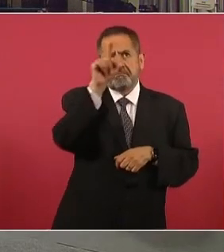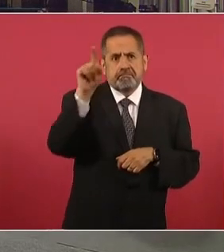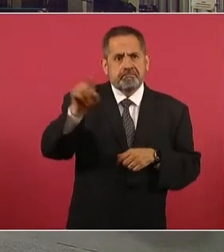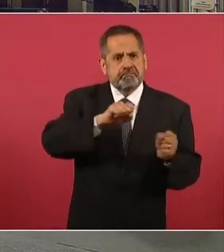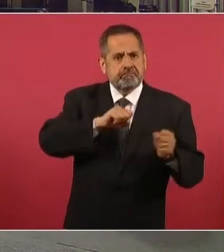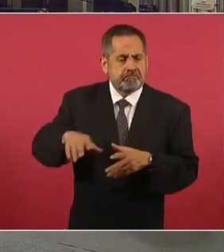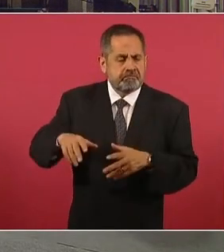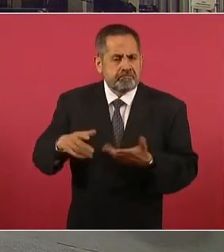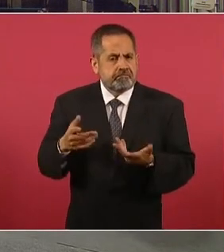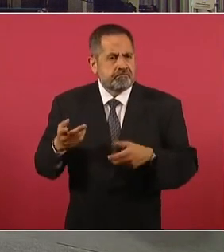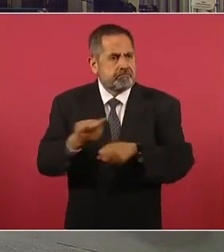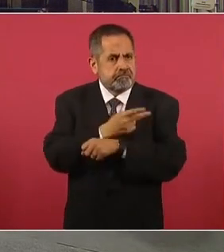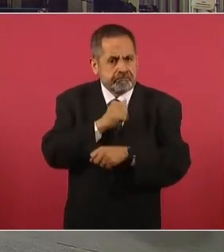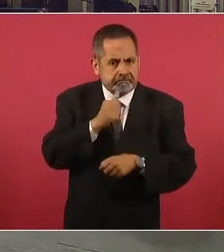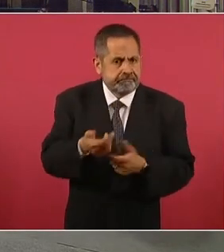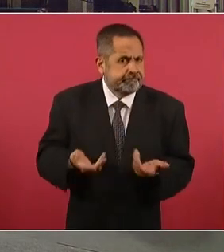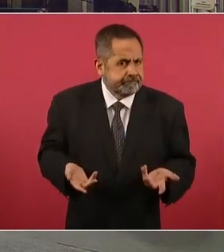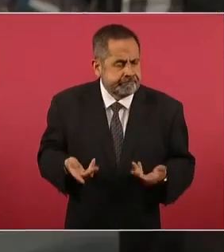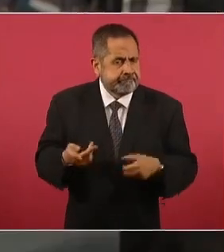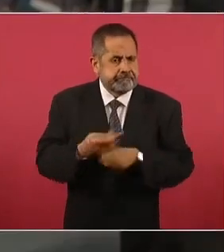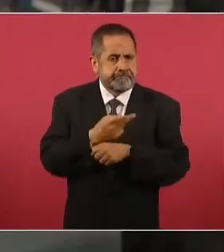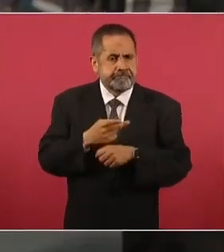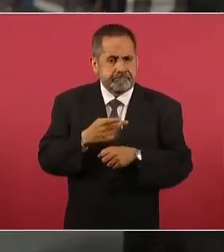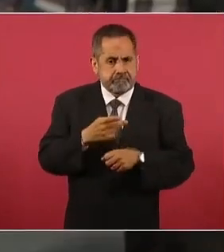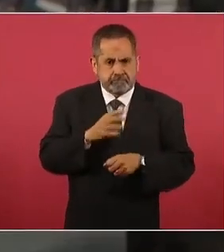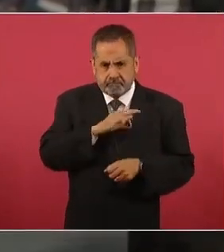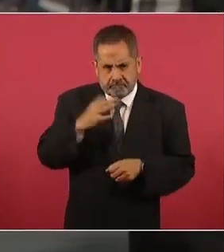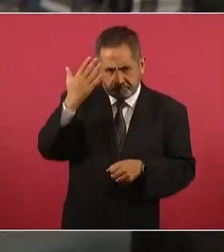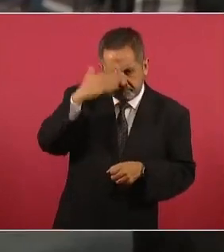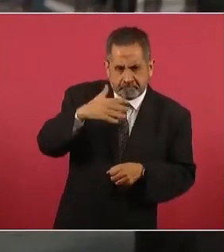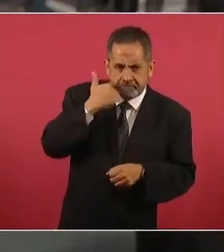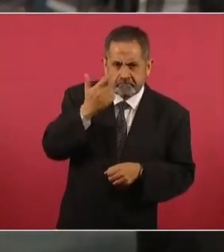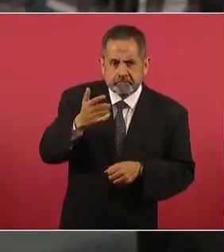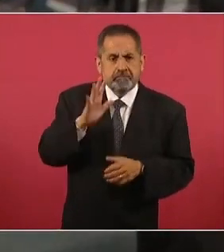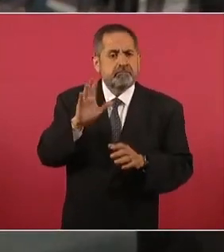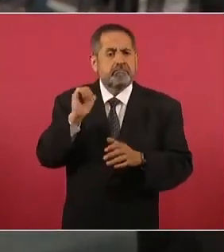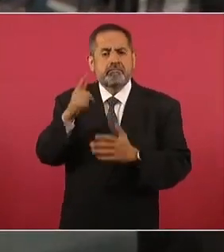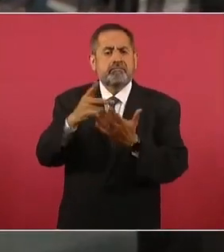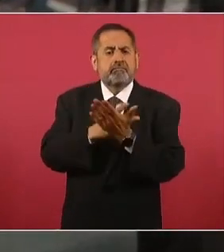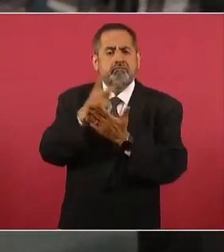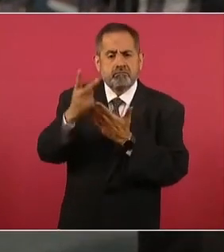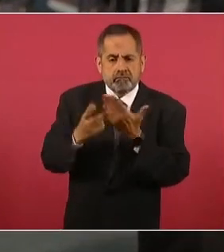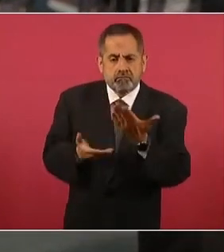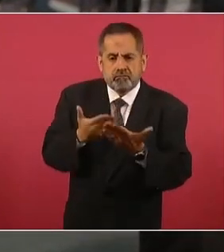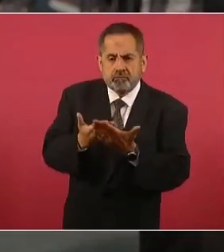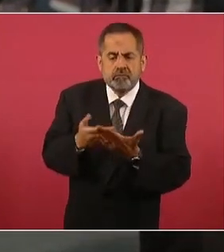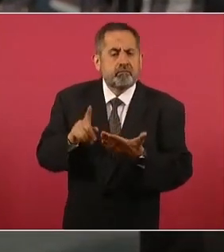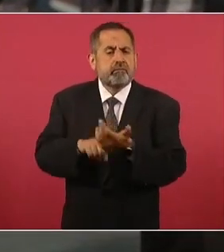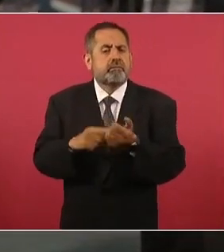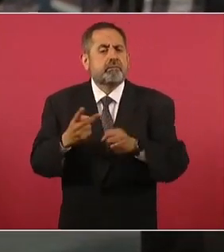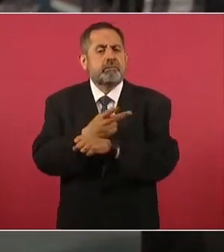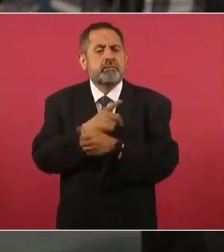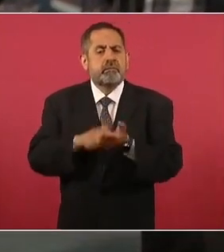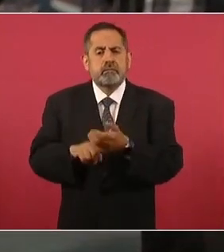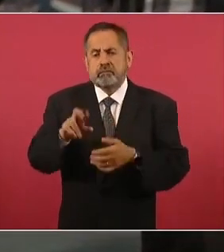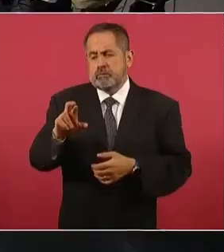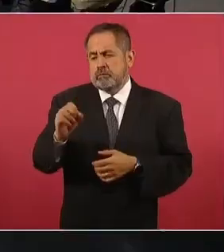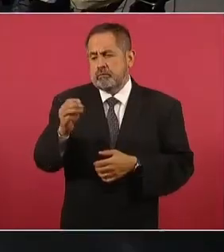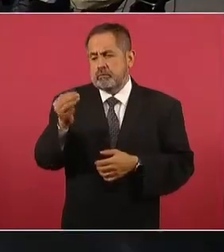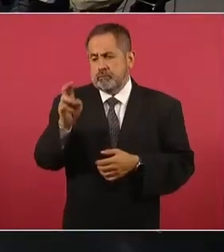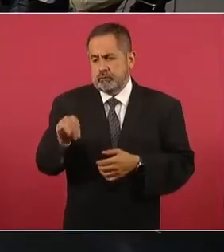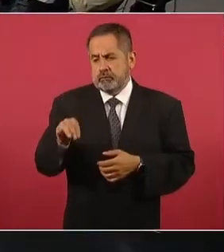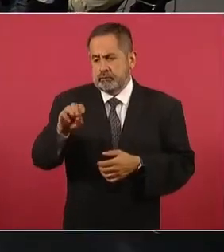años, presidente. ¿Ya se puede saber si se le presentó algún proyecto? ¿Qué le ha dicho Román Meyer sobre este tema, presidente?